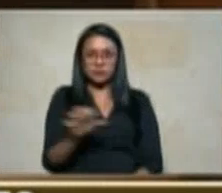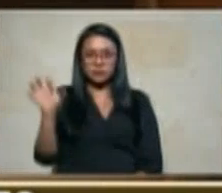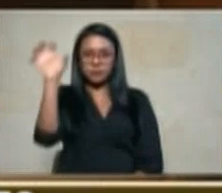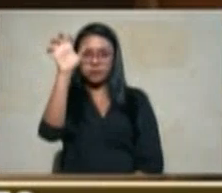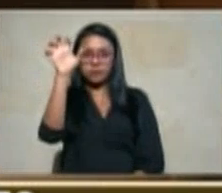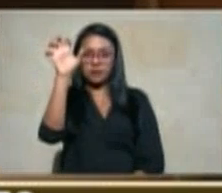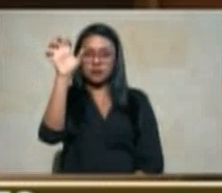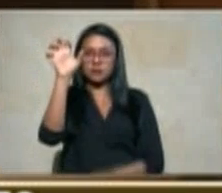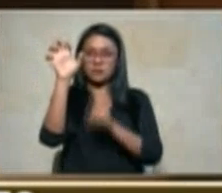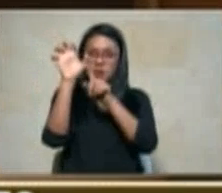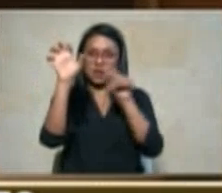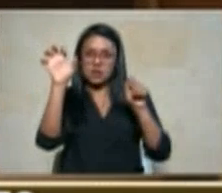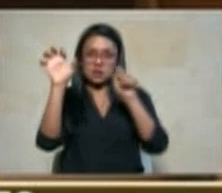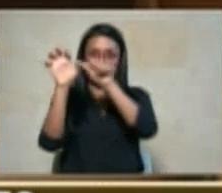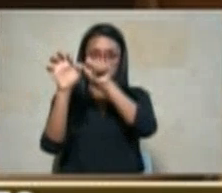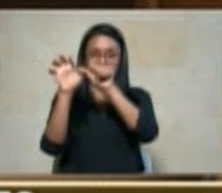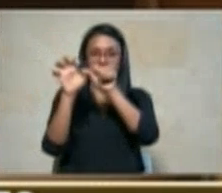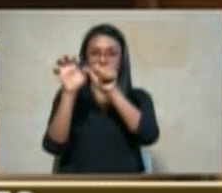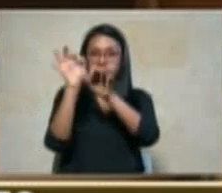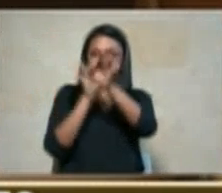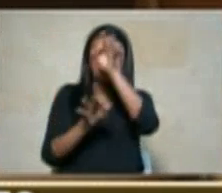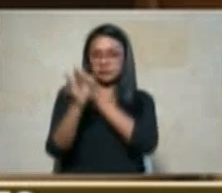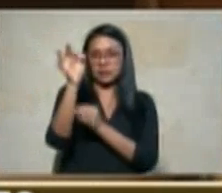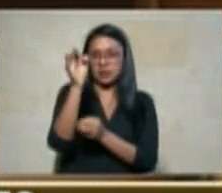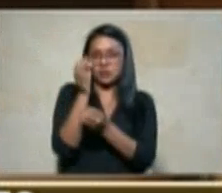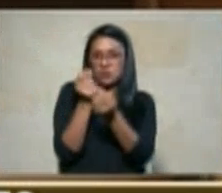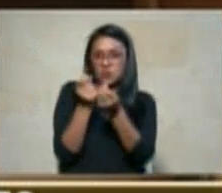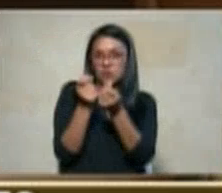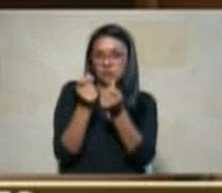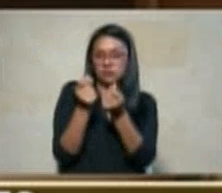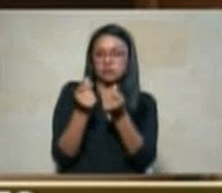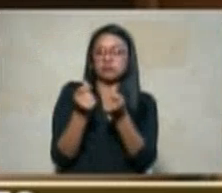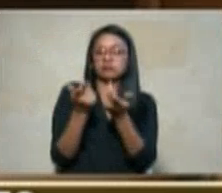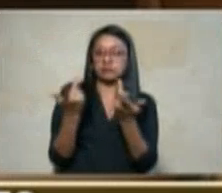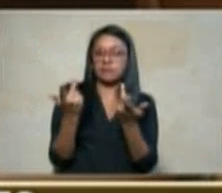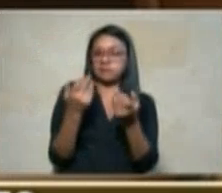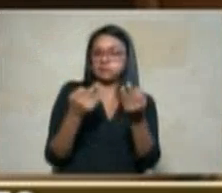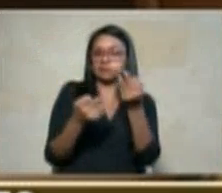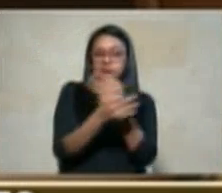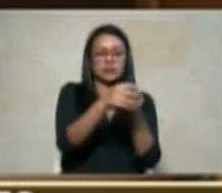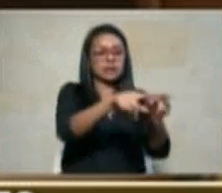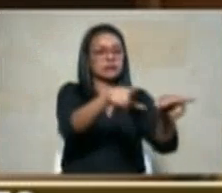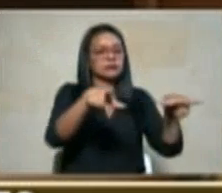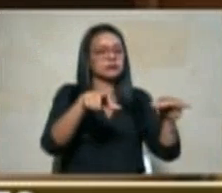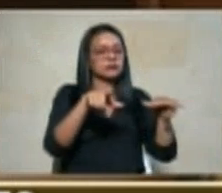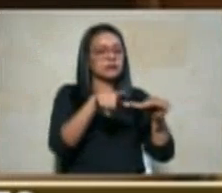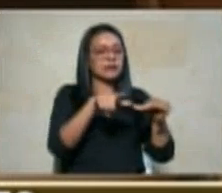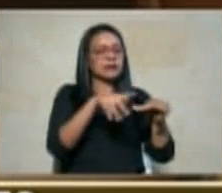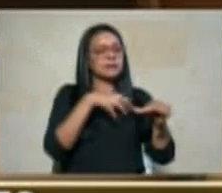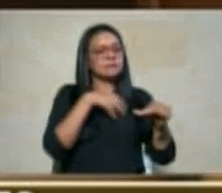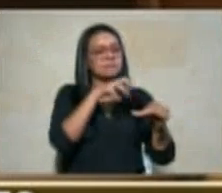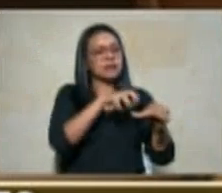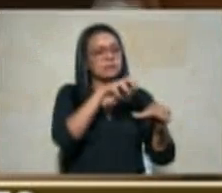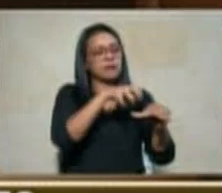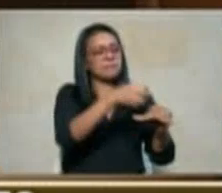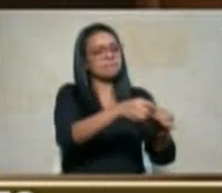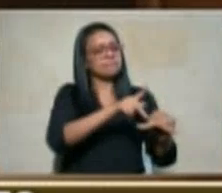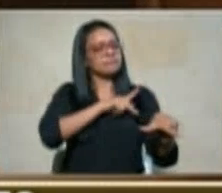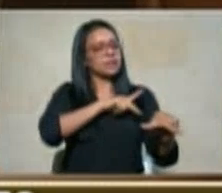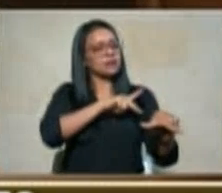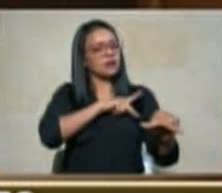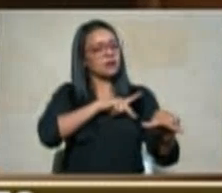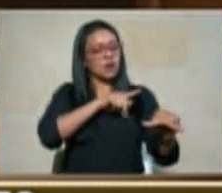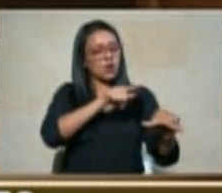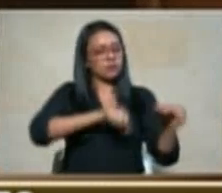una indemnización económica que represente esta tierra que ellos están reclamando.